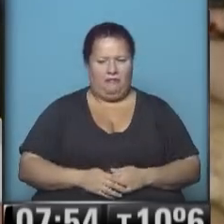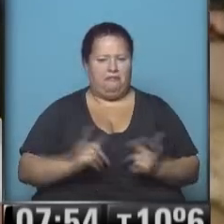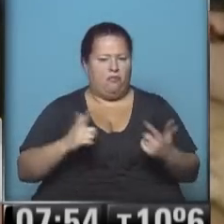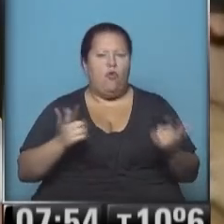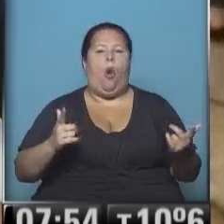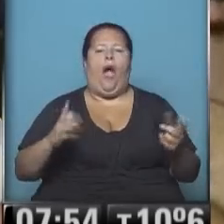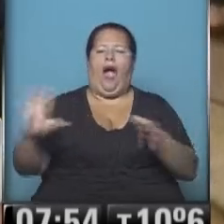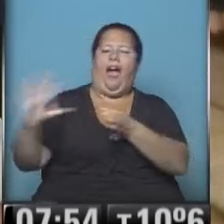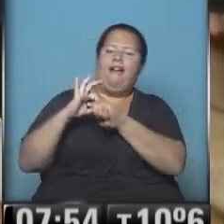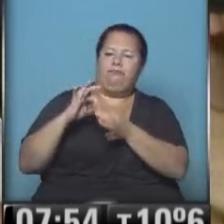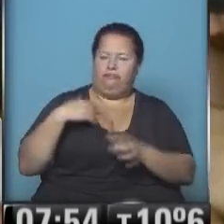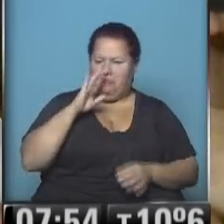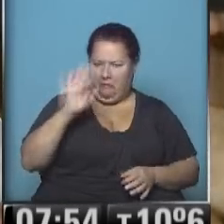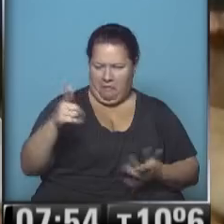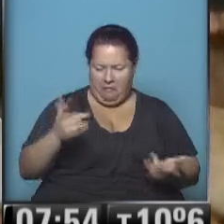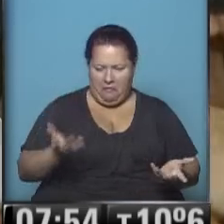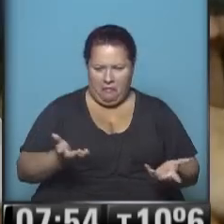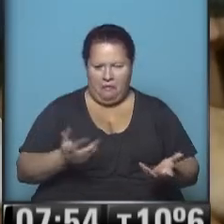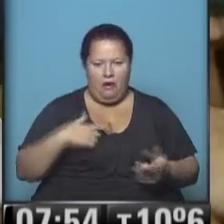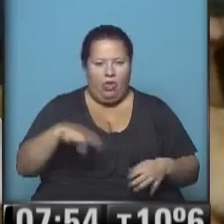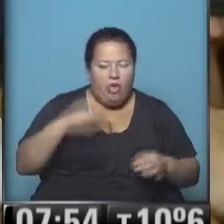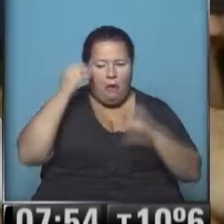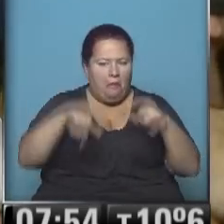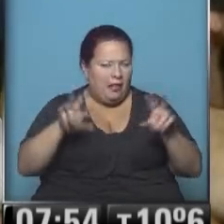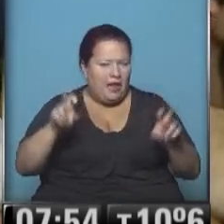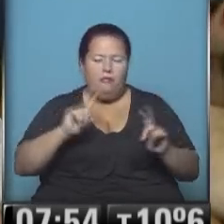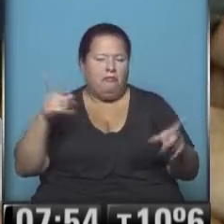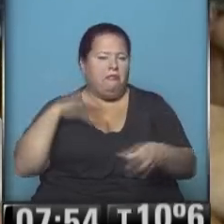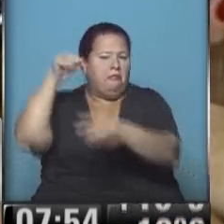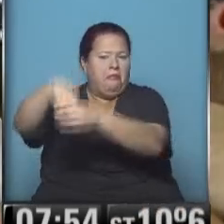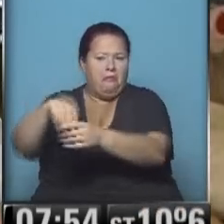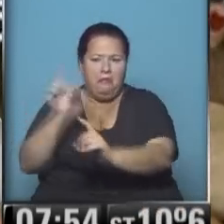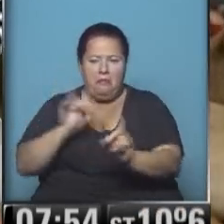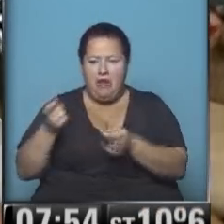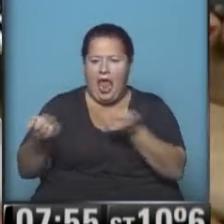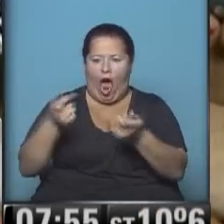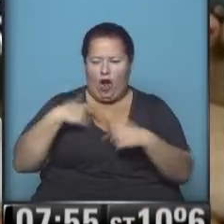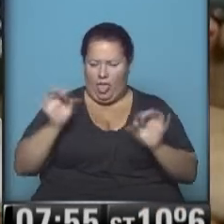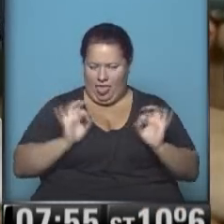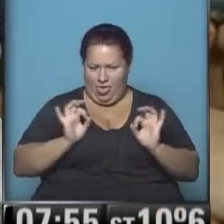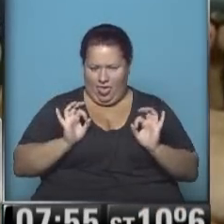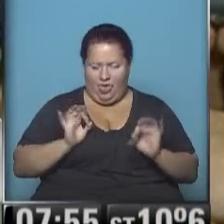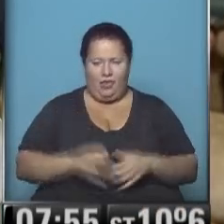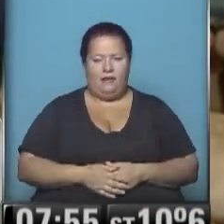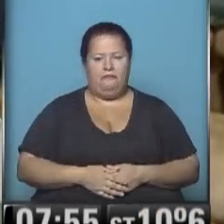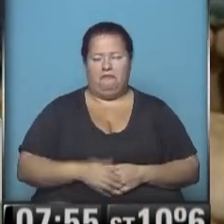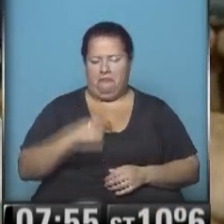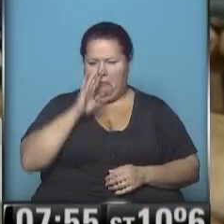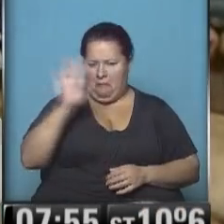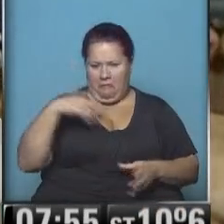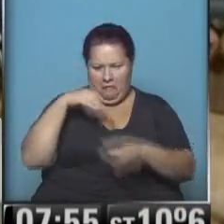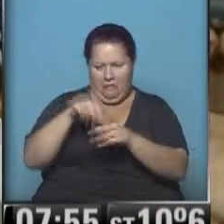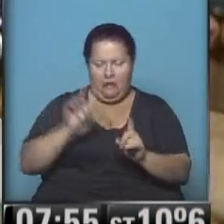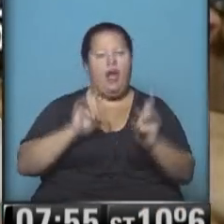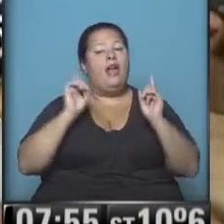No hay una actividad que tengamos que tener nosotros una visión sobre esto, porque no participamos de ese tipo de negociaciones. negociaciones, no tenemos nada que ver nosotros.